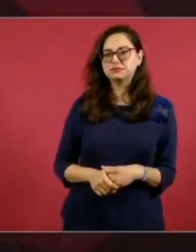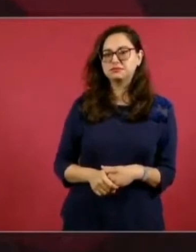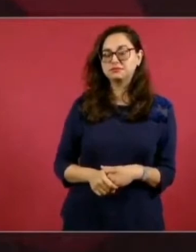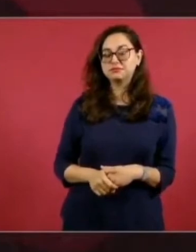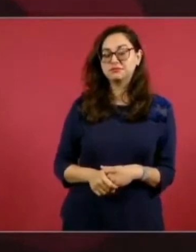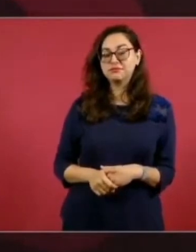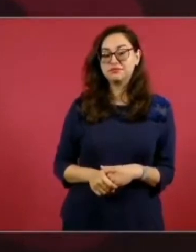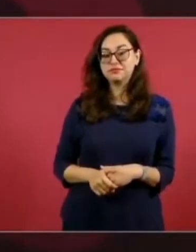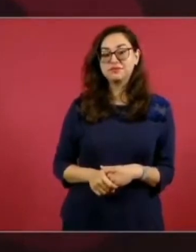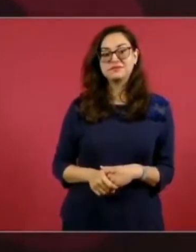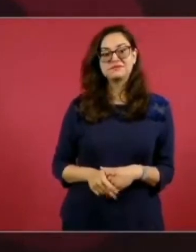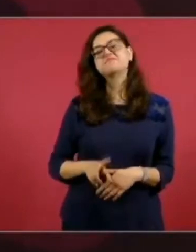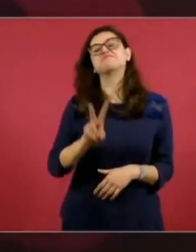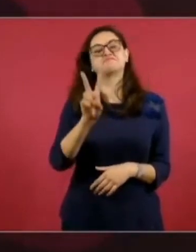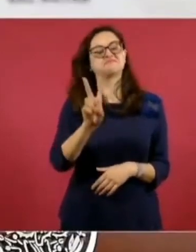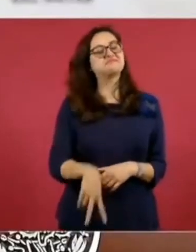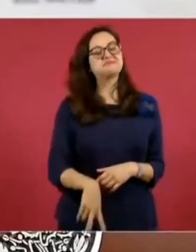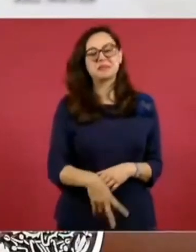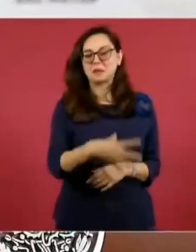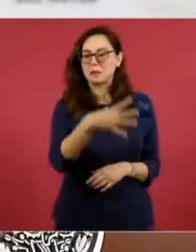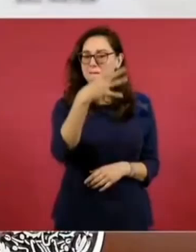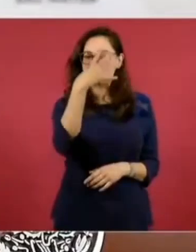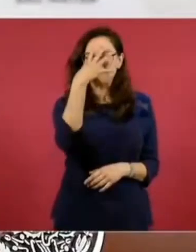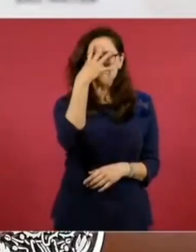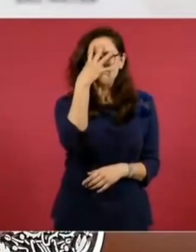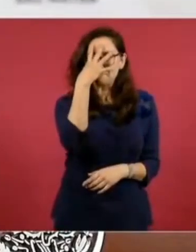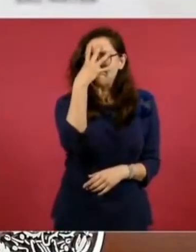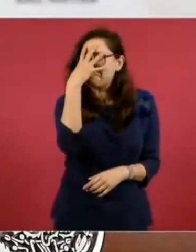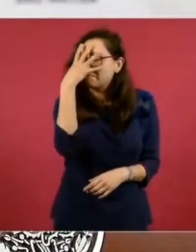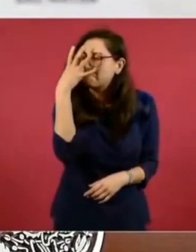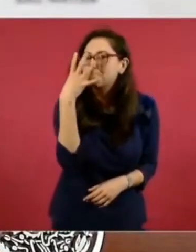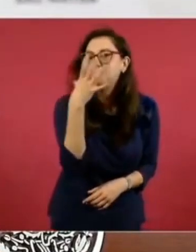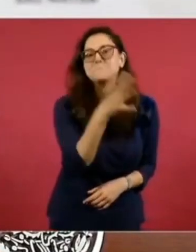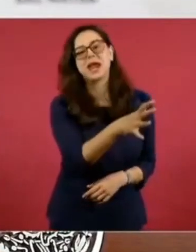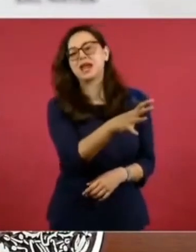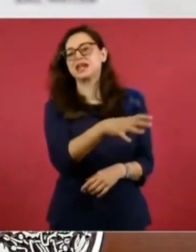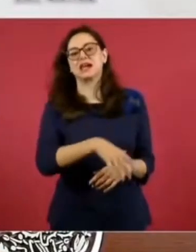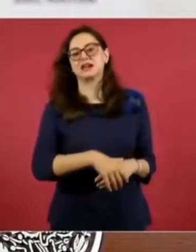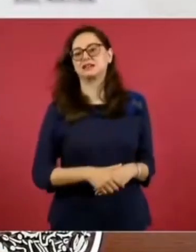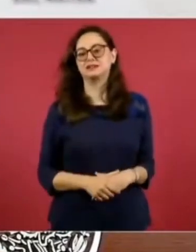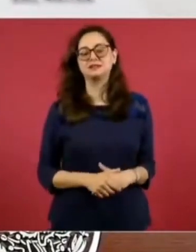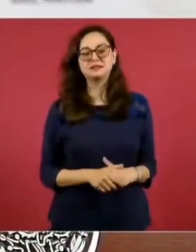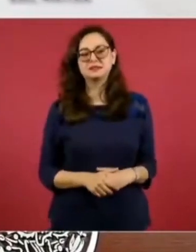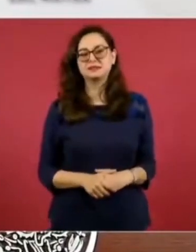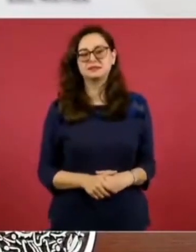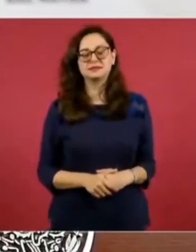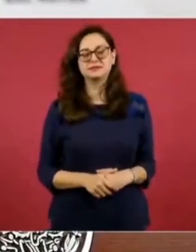Pero es de vergüenza, de pena ajena.